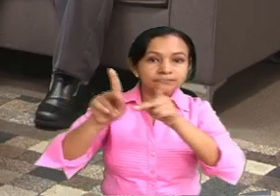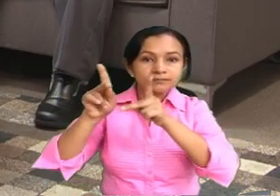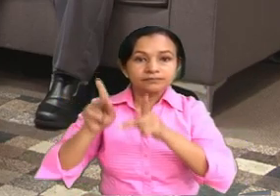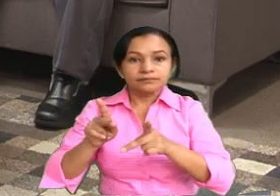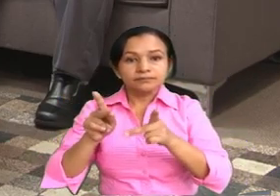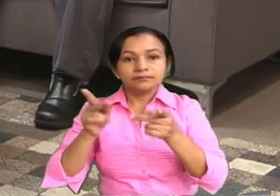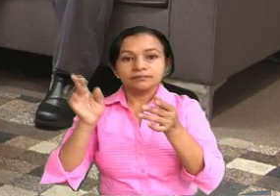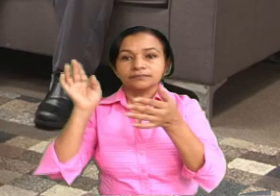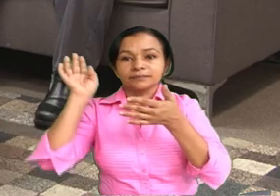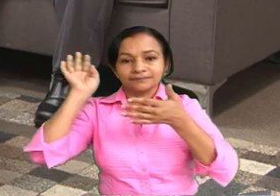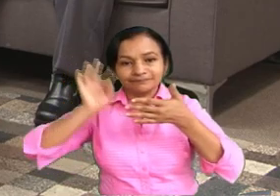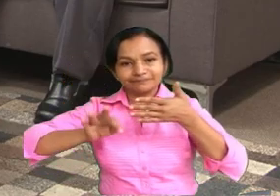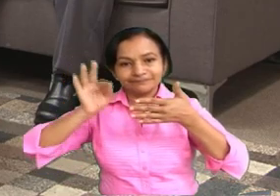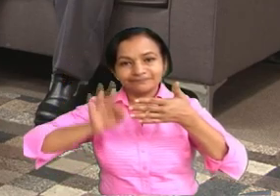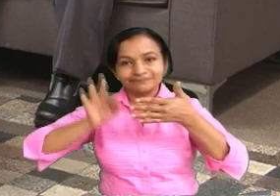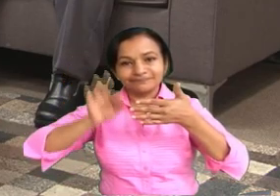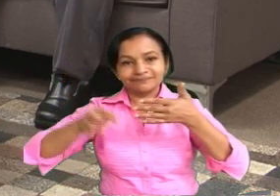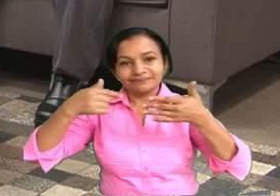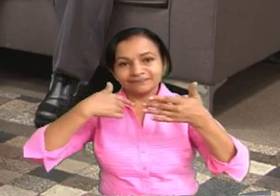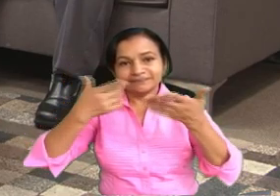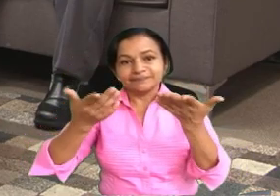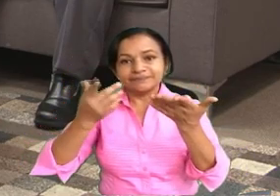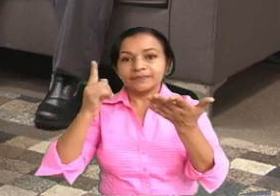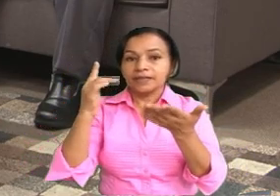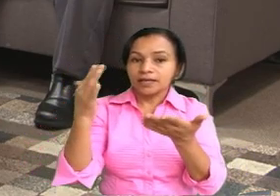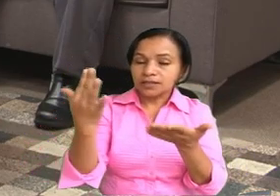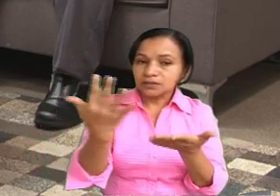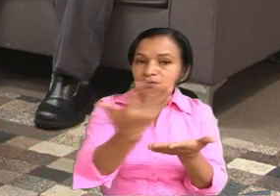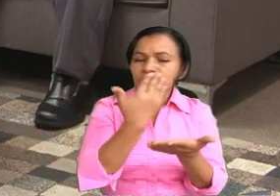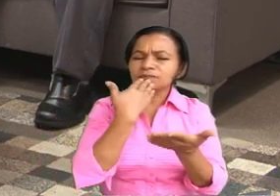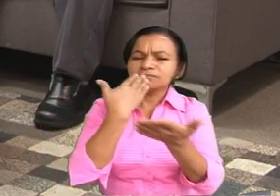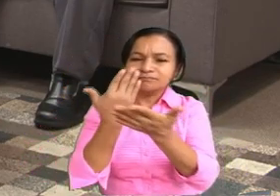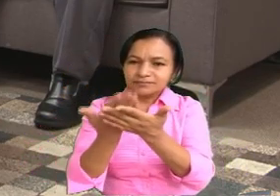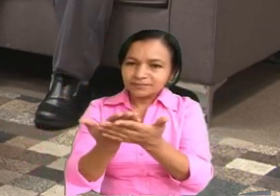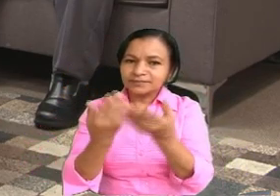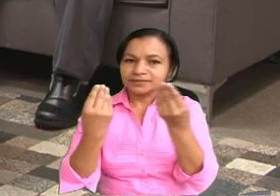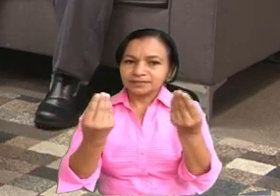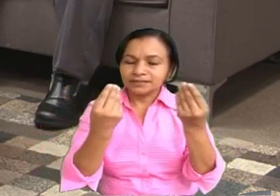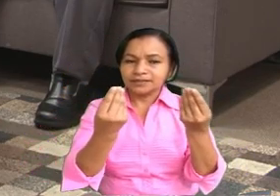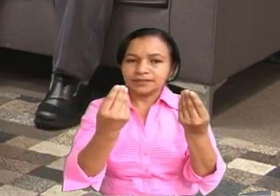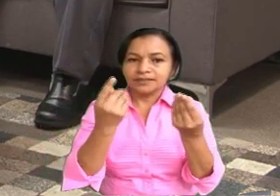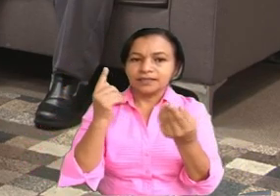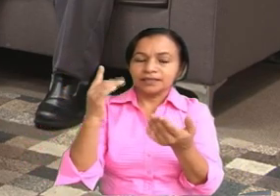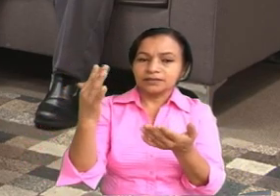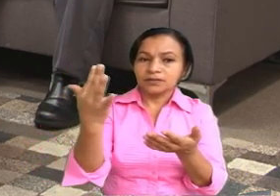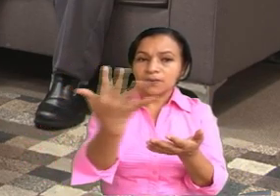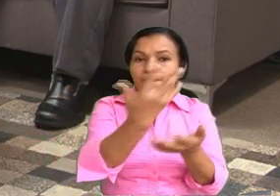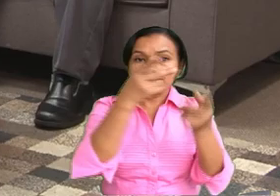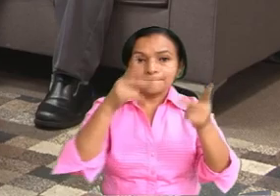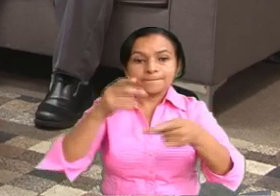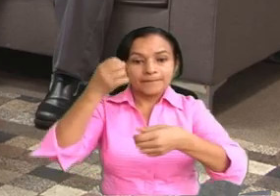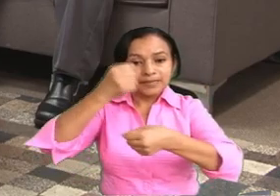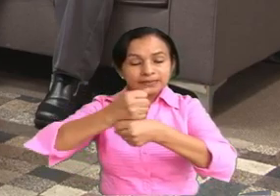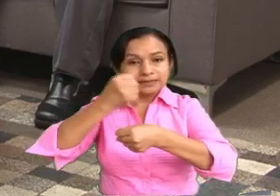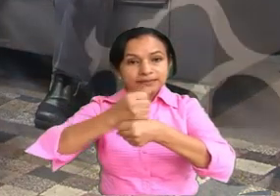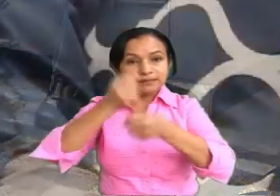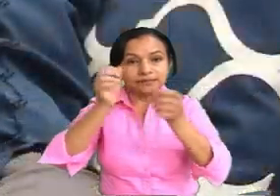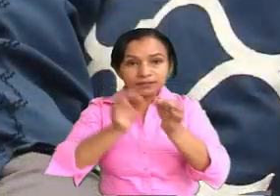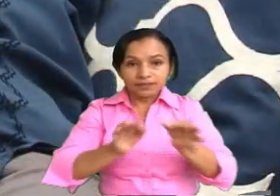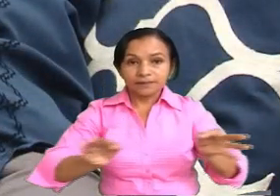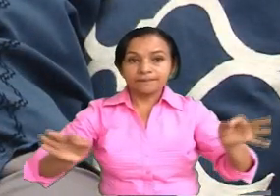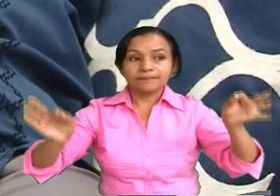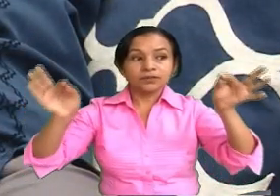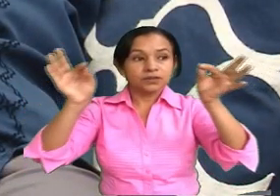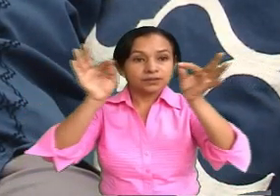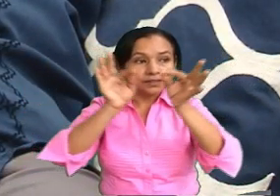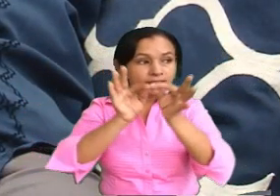joven intérprete, a todos los que están detrás de este trabajo tan importante